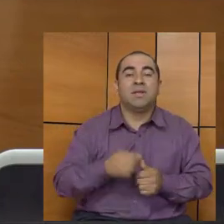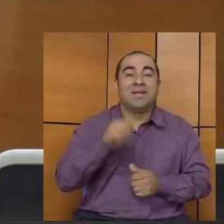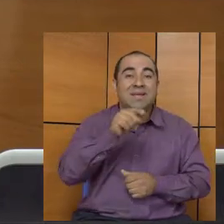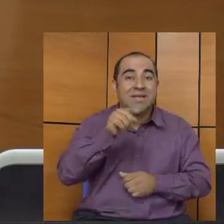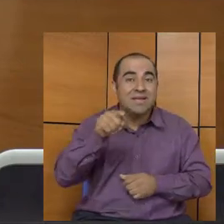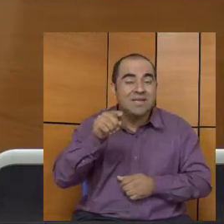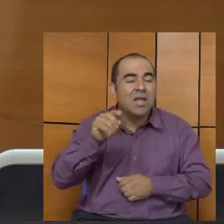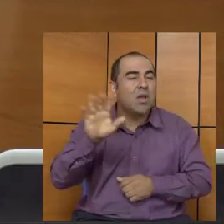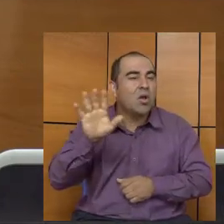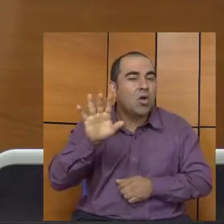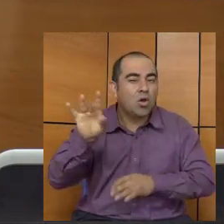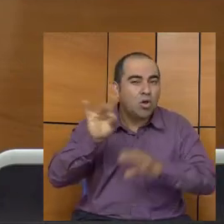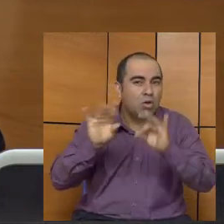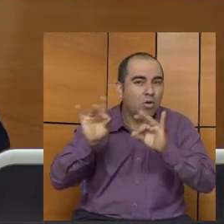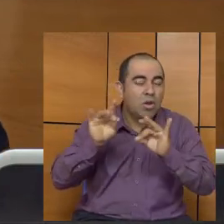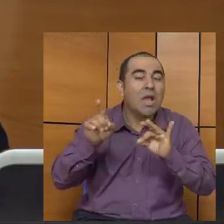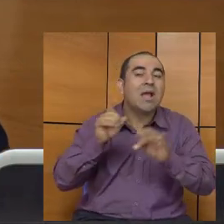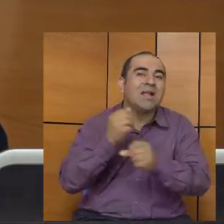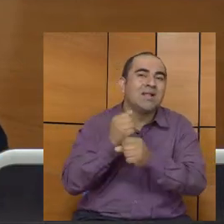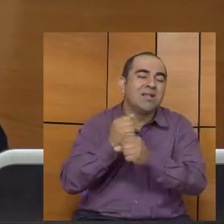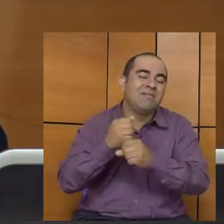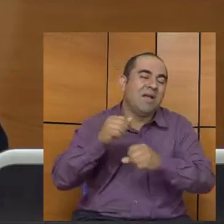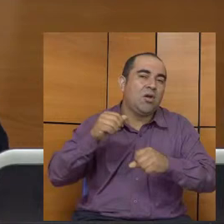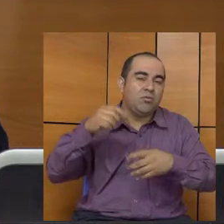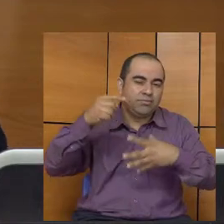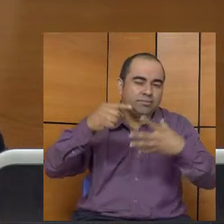nos encontramos en nuestro trabajo.